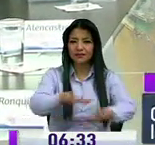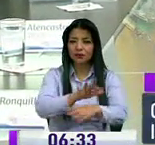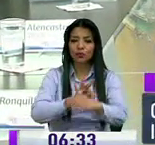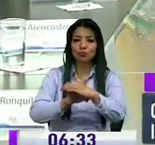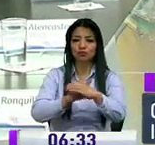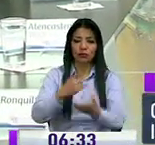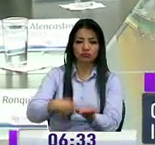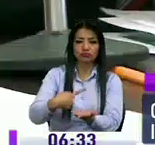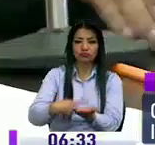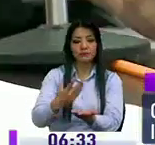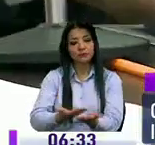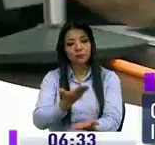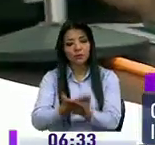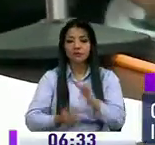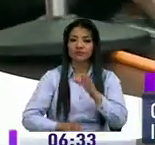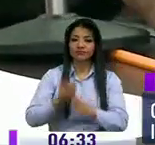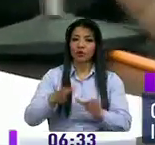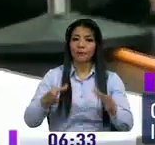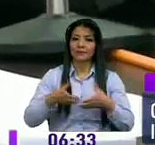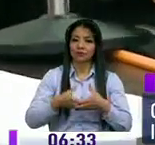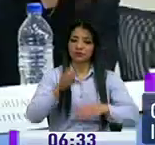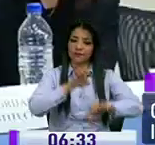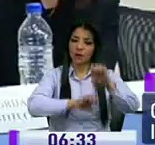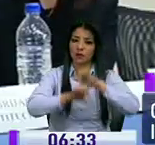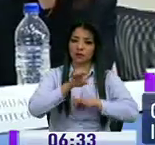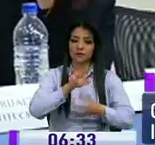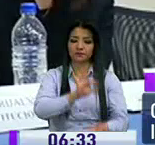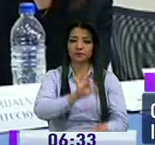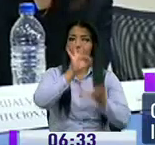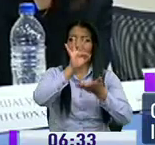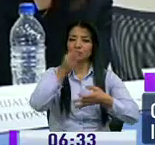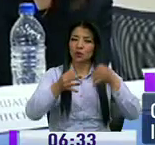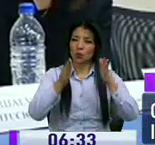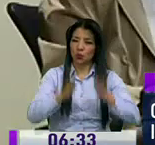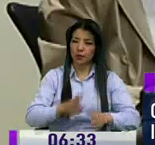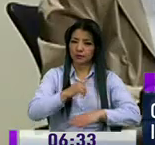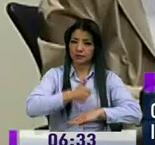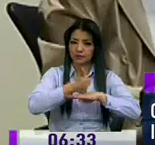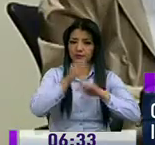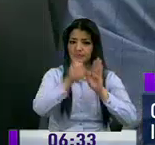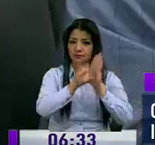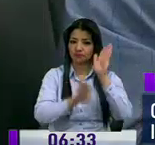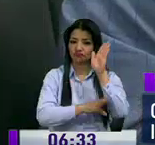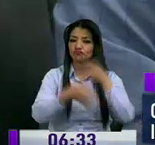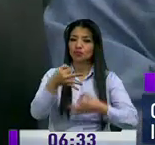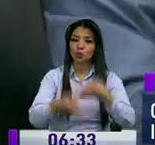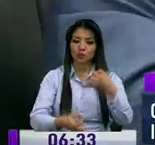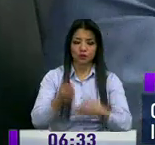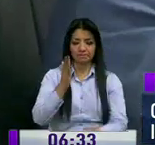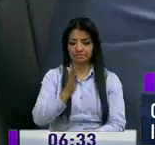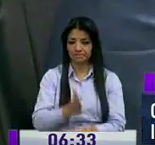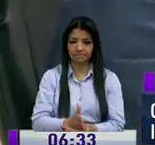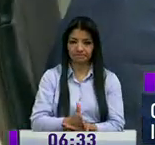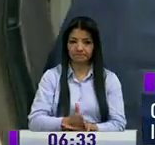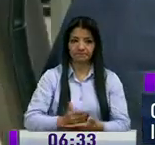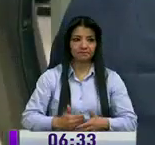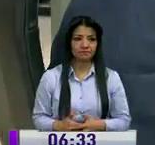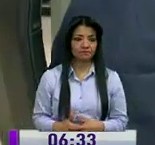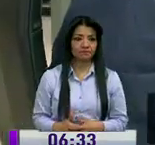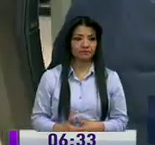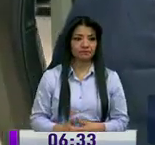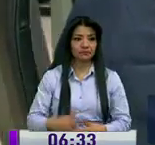el que se proponía la creación de una comisión para evaluar la designación de los jueces de la Corte Constitucional. Nosotros en ningún